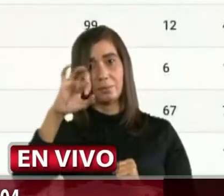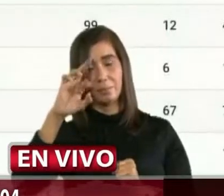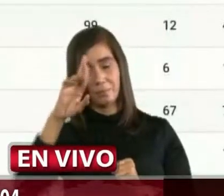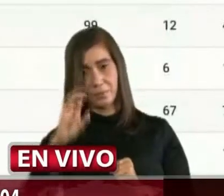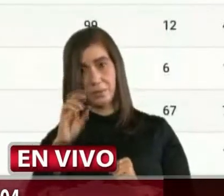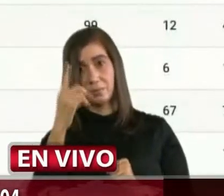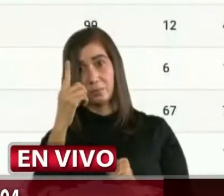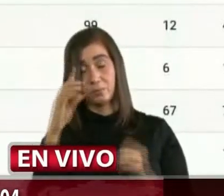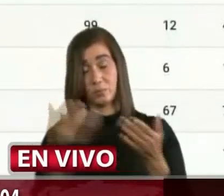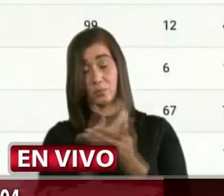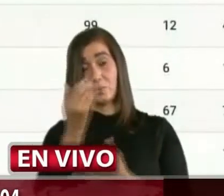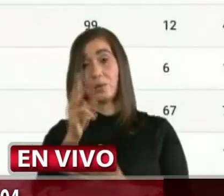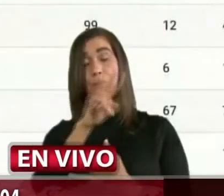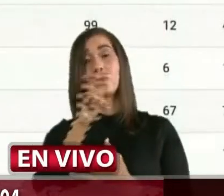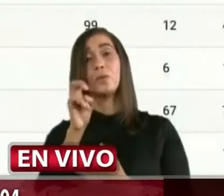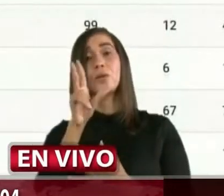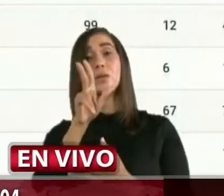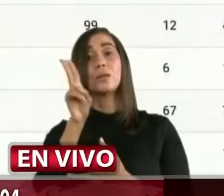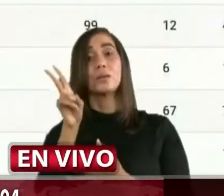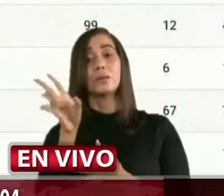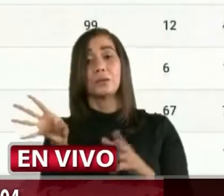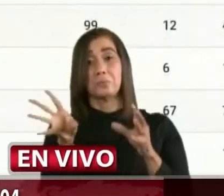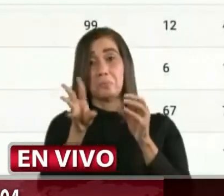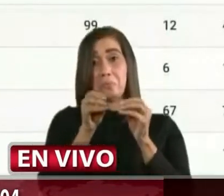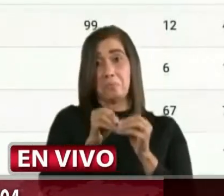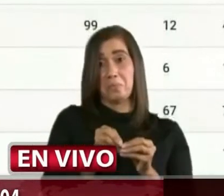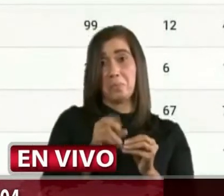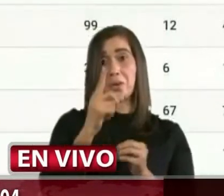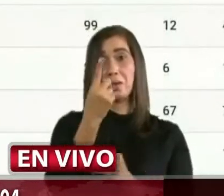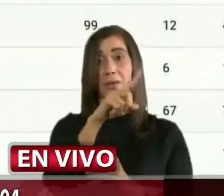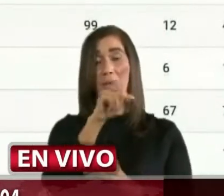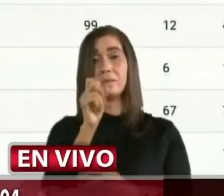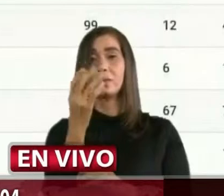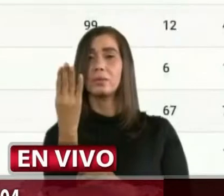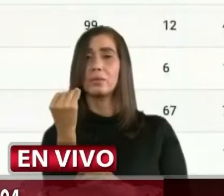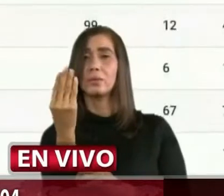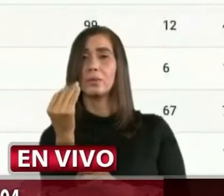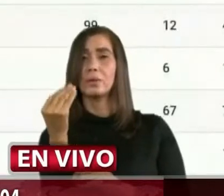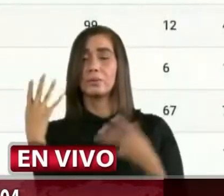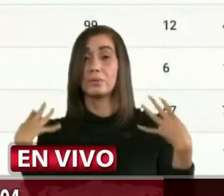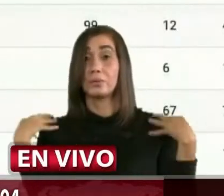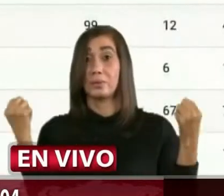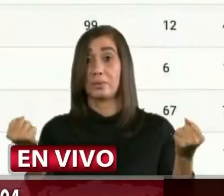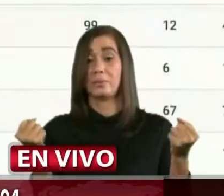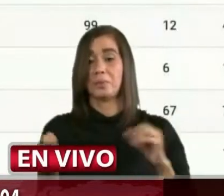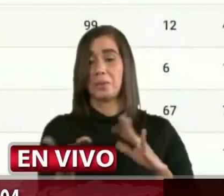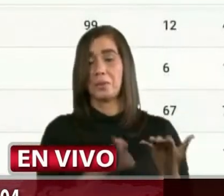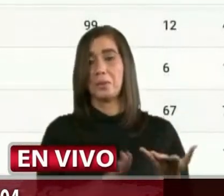232 acumulados, 114 recuperados, 0 fallecimientos.